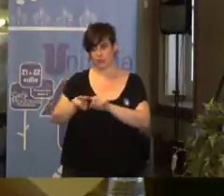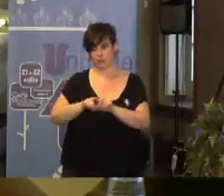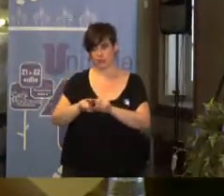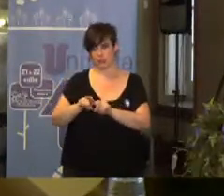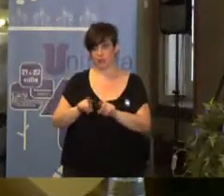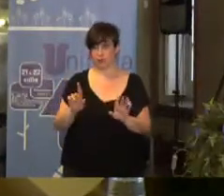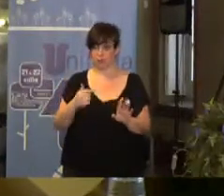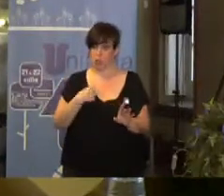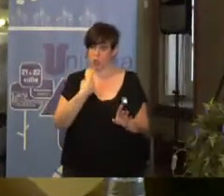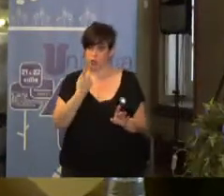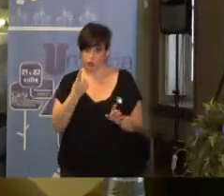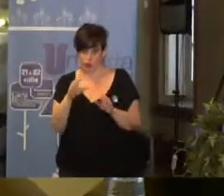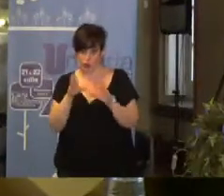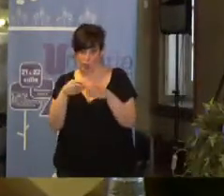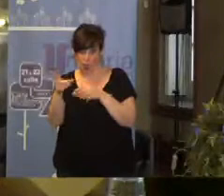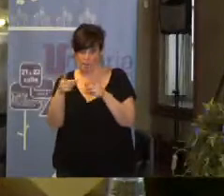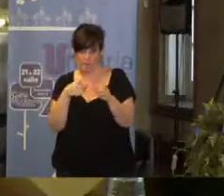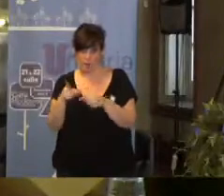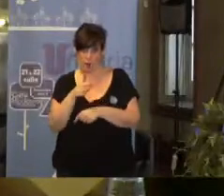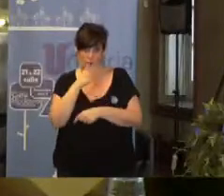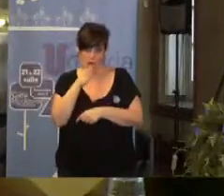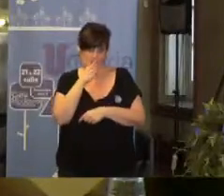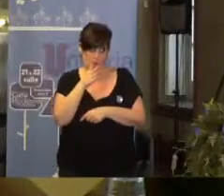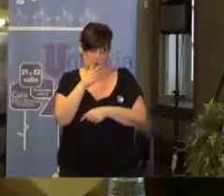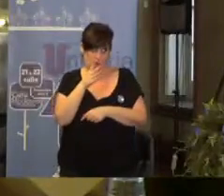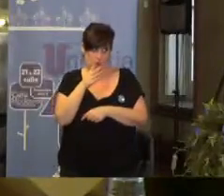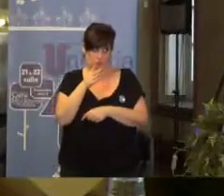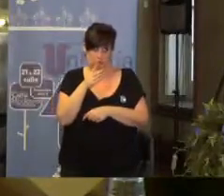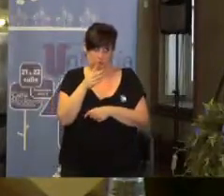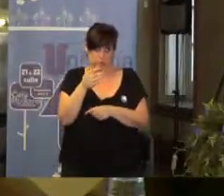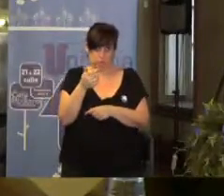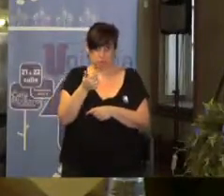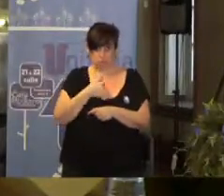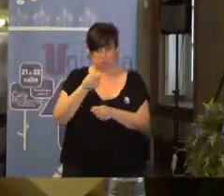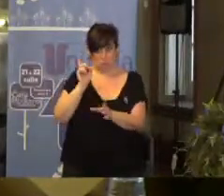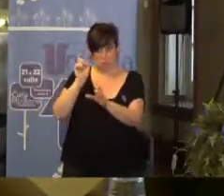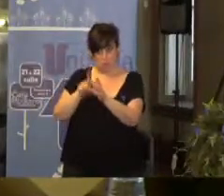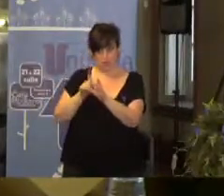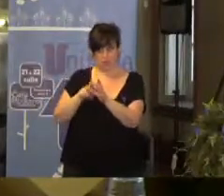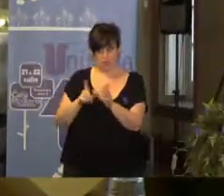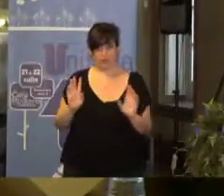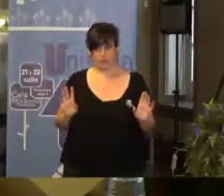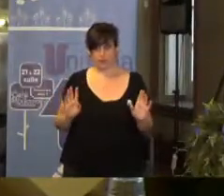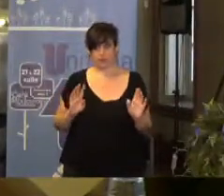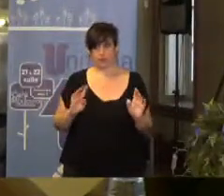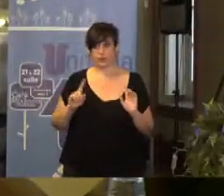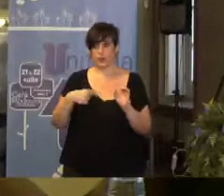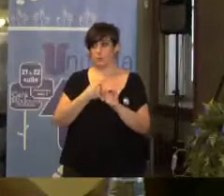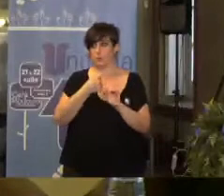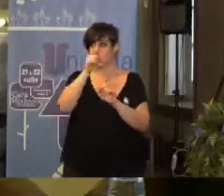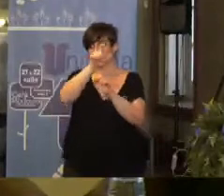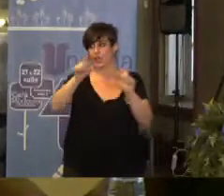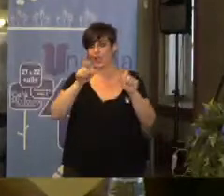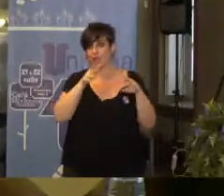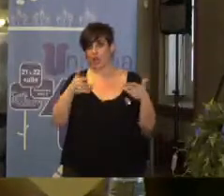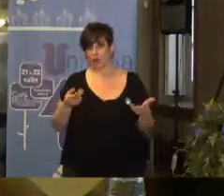Bloque porque a organización á que eu pertenezco e da que partiu moita xente da que hoxe está en